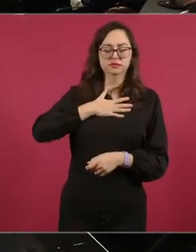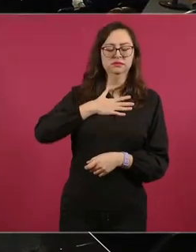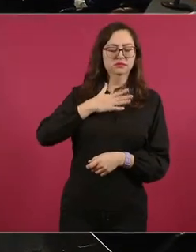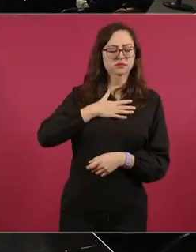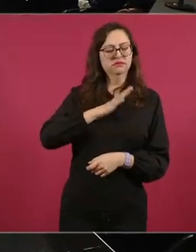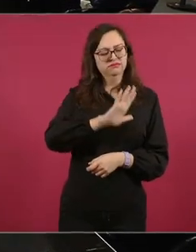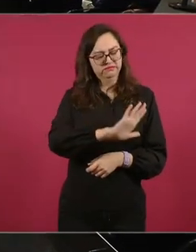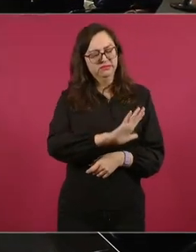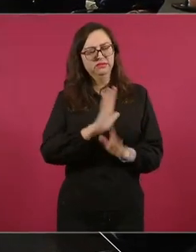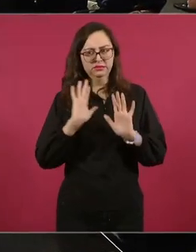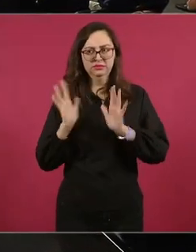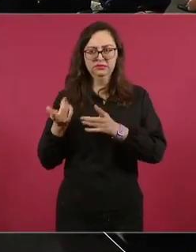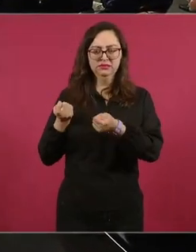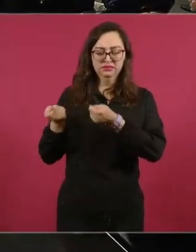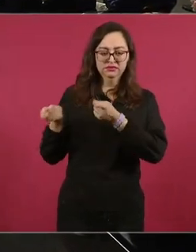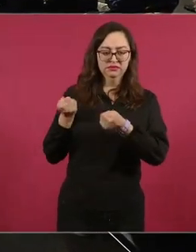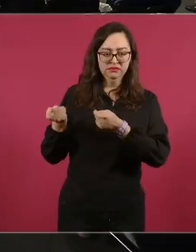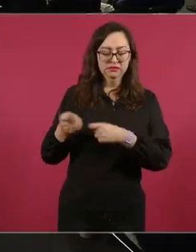Sí, ya está.